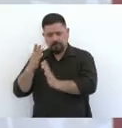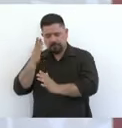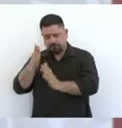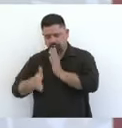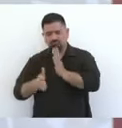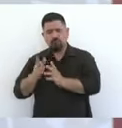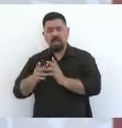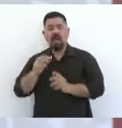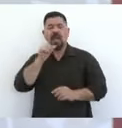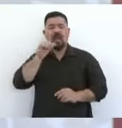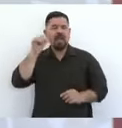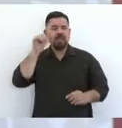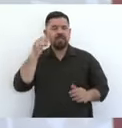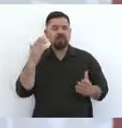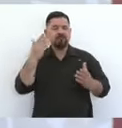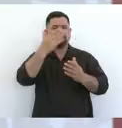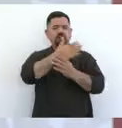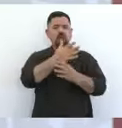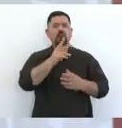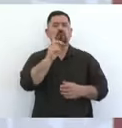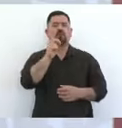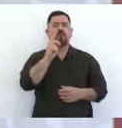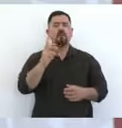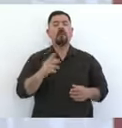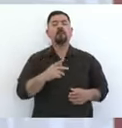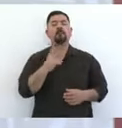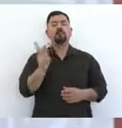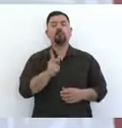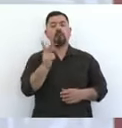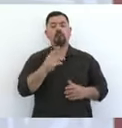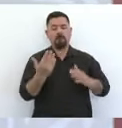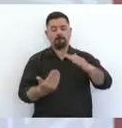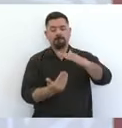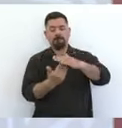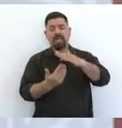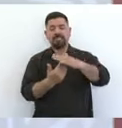que fuimos a Mesa Colorada,